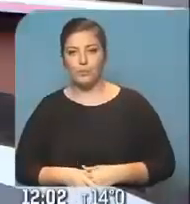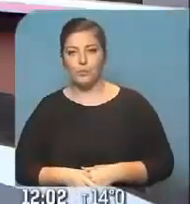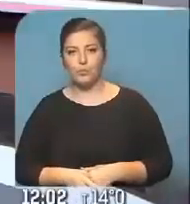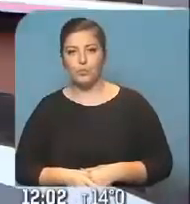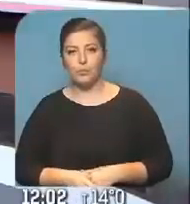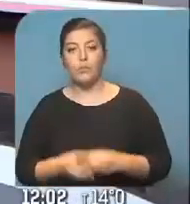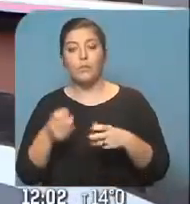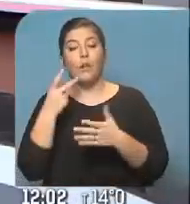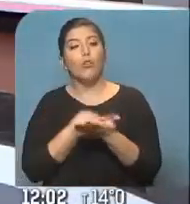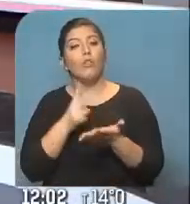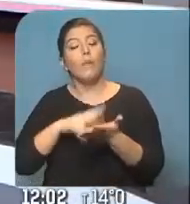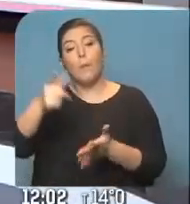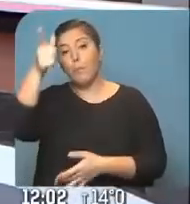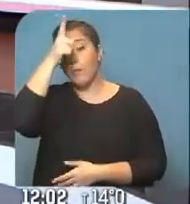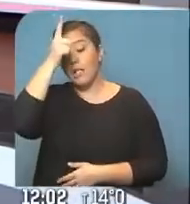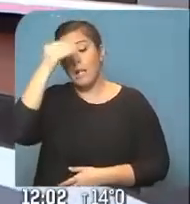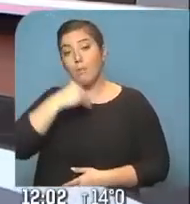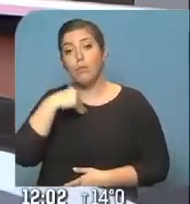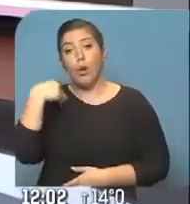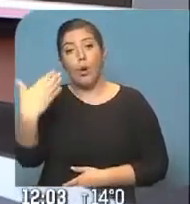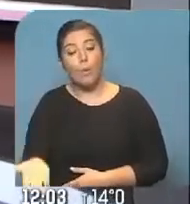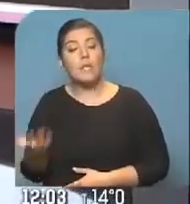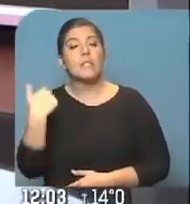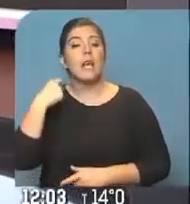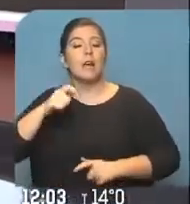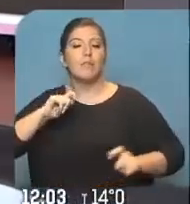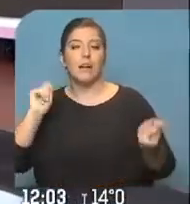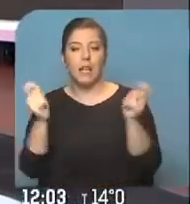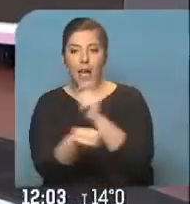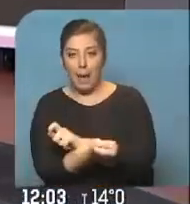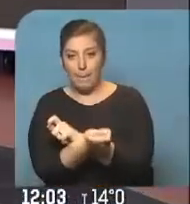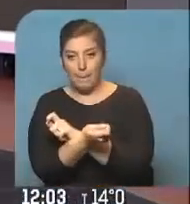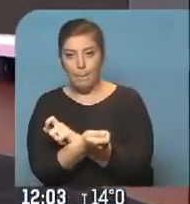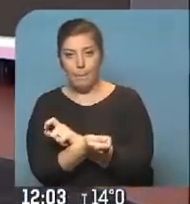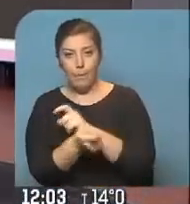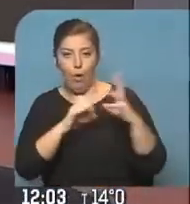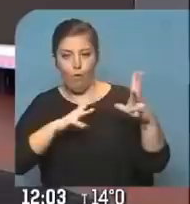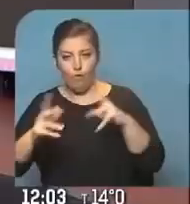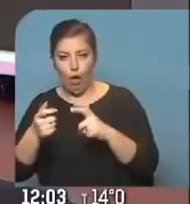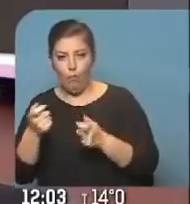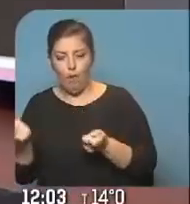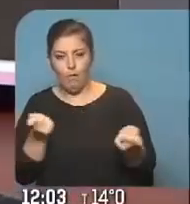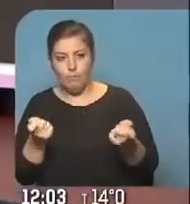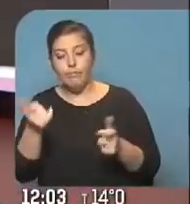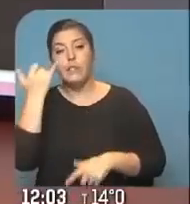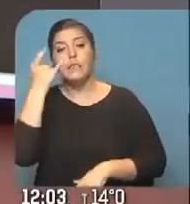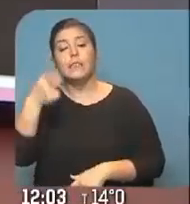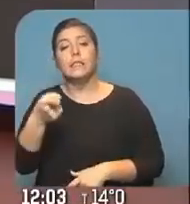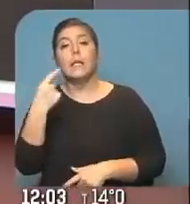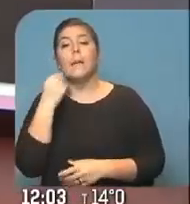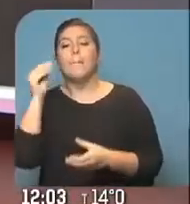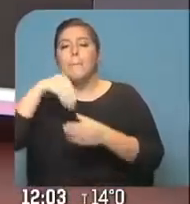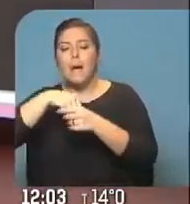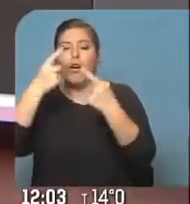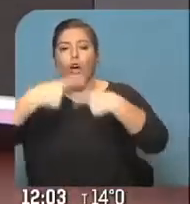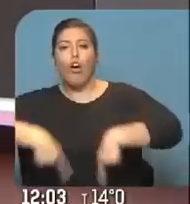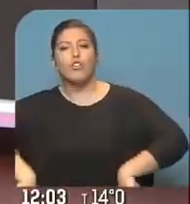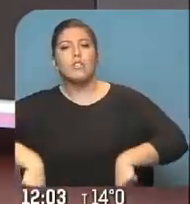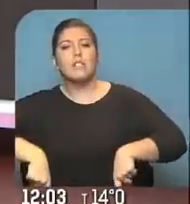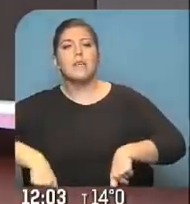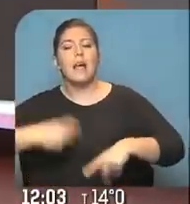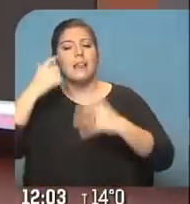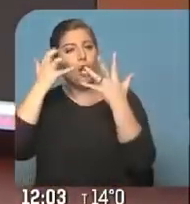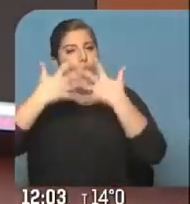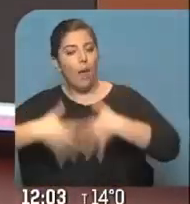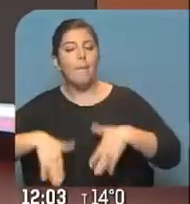bueno nuevamente la policía de la provincia de buenos aires sufre una reforma estructural y se van sumando medios tecnológicos como para que las denuncias